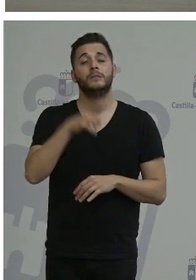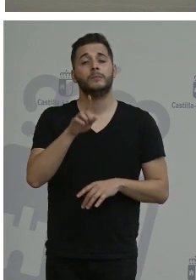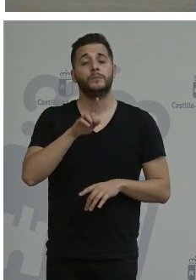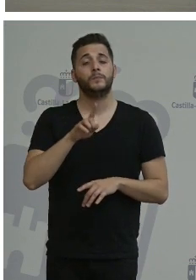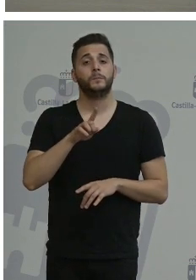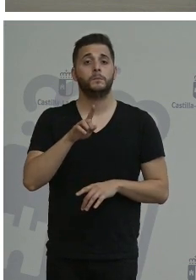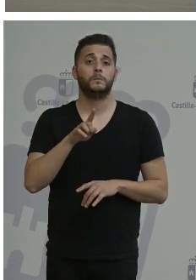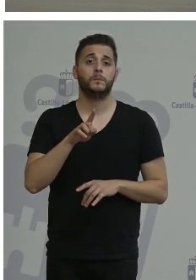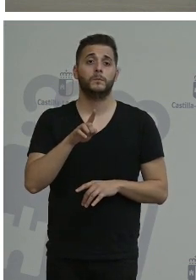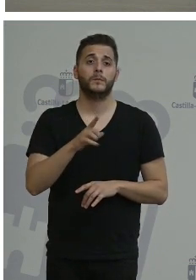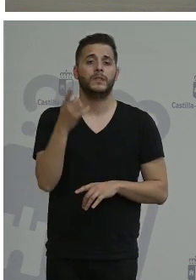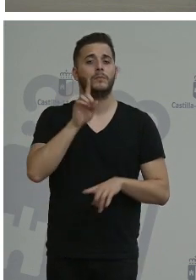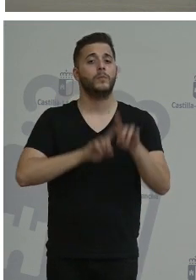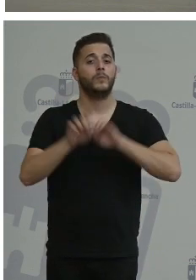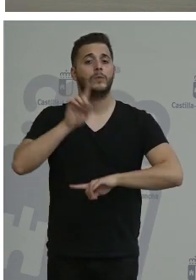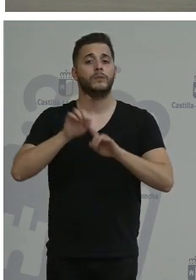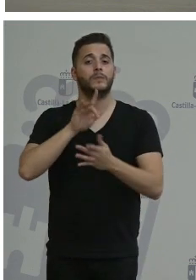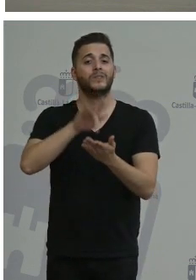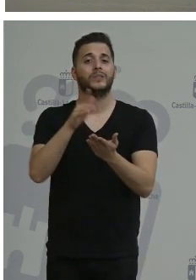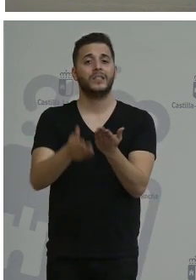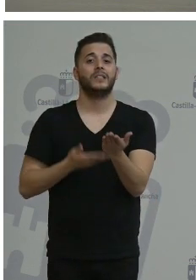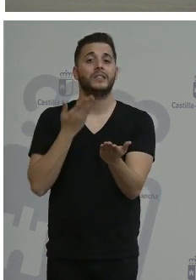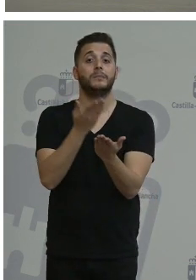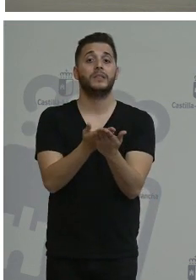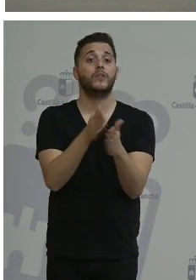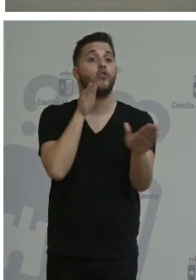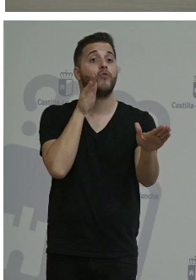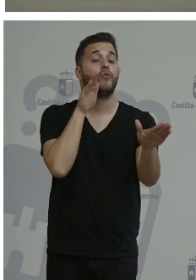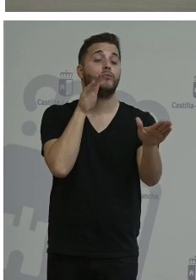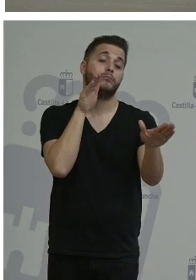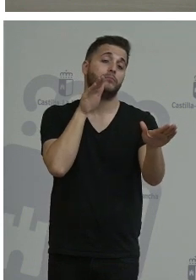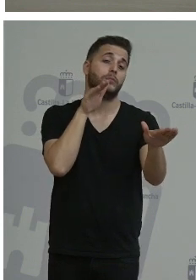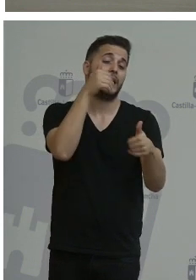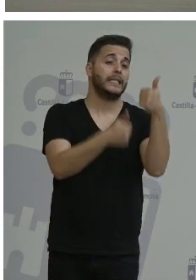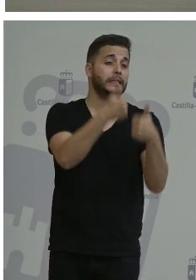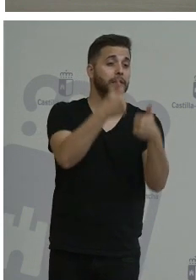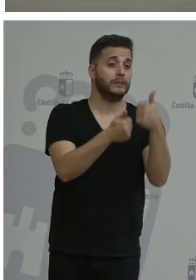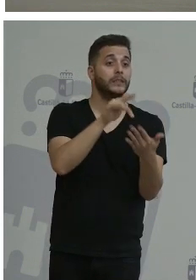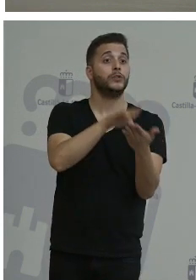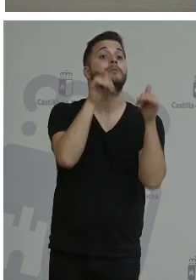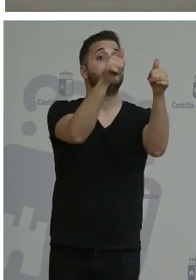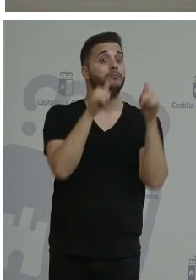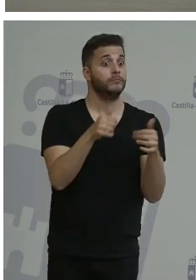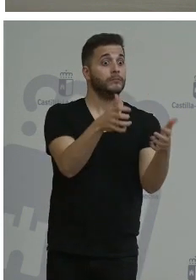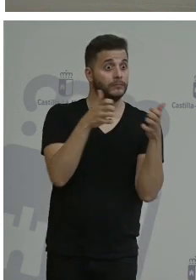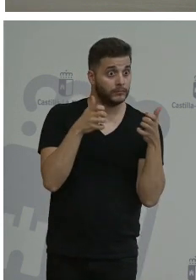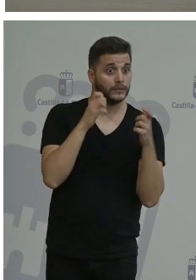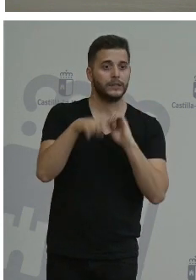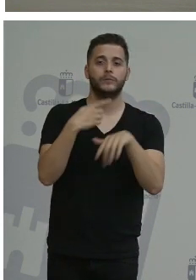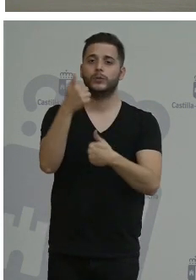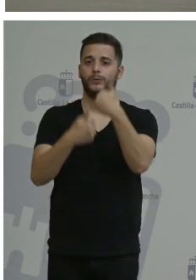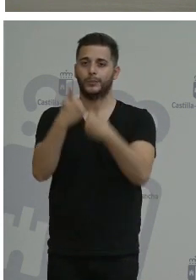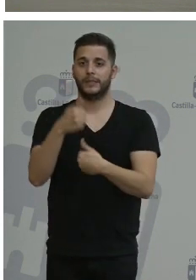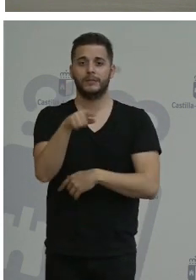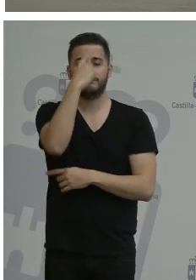solicitar, de opositar cuando se solicita esa titulación, que es lo más importante. Estos